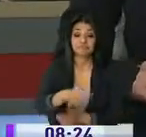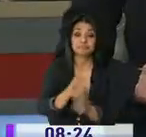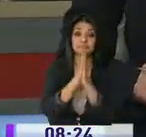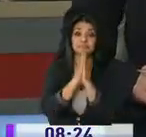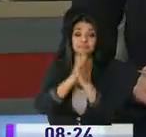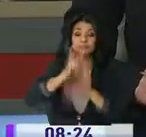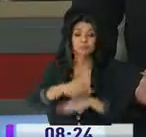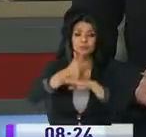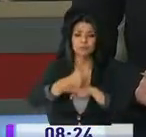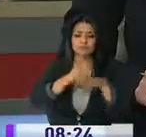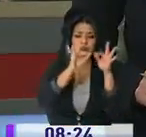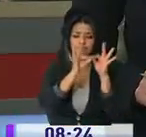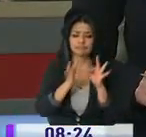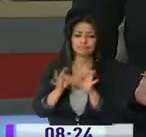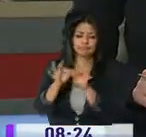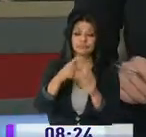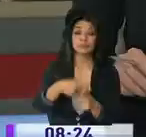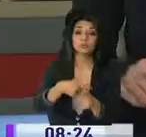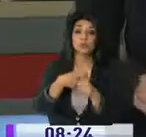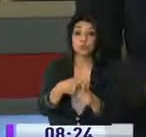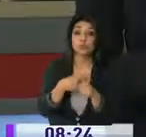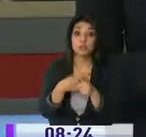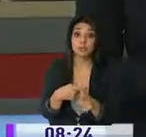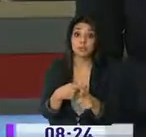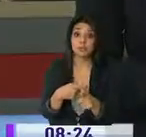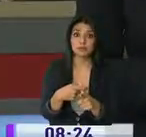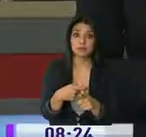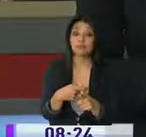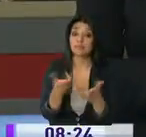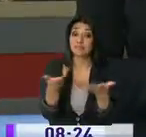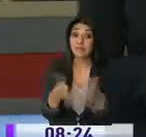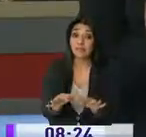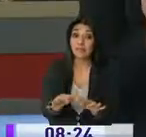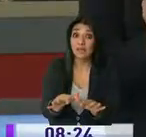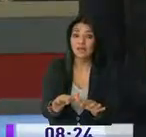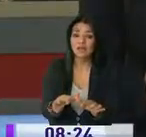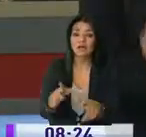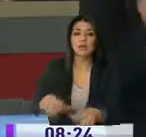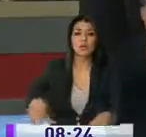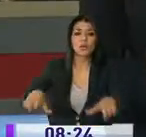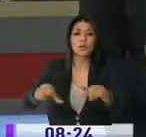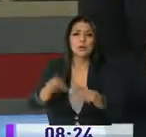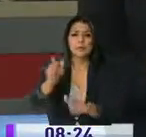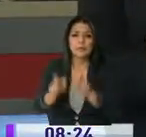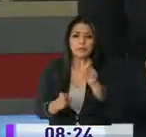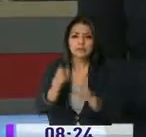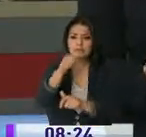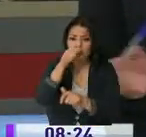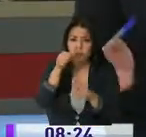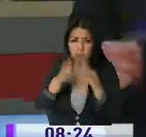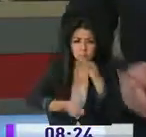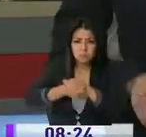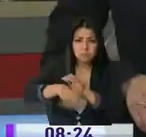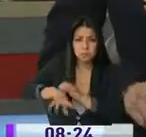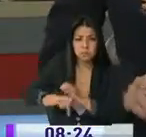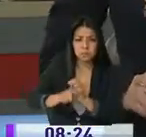a las autoridades la intervención urgente pues incluso este espacio se ha convertido en guarida de delincuentes